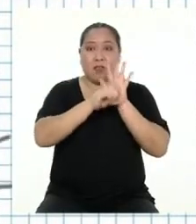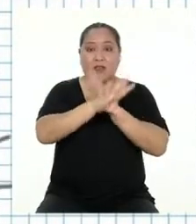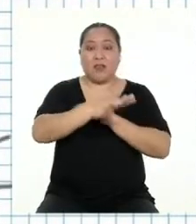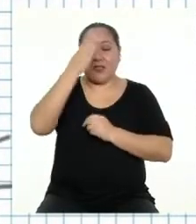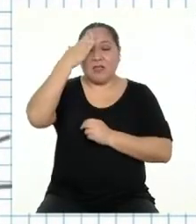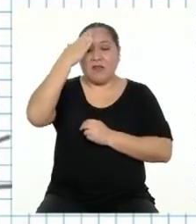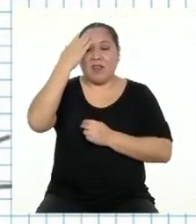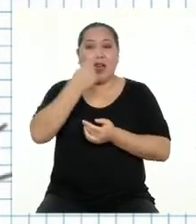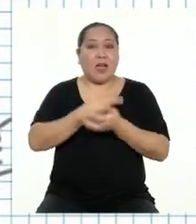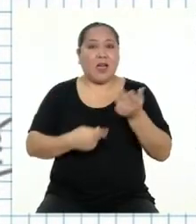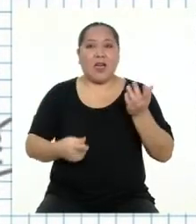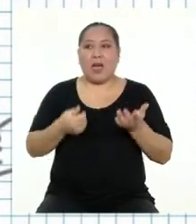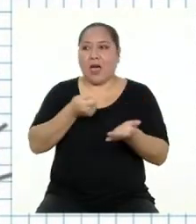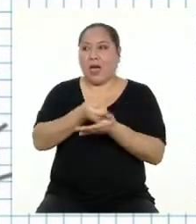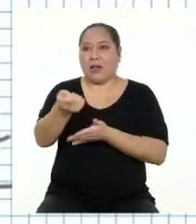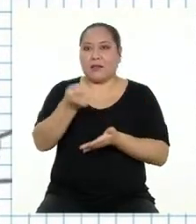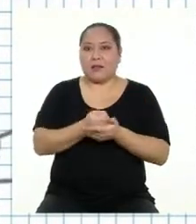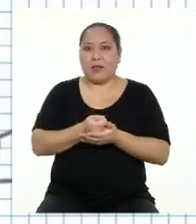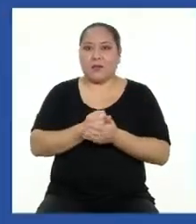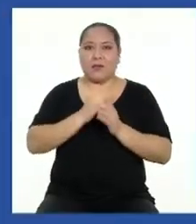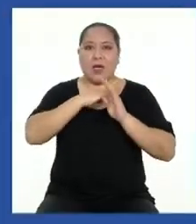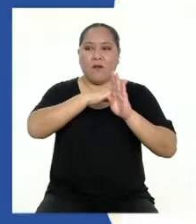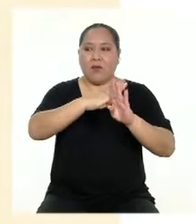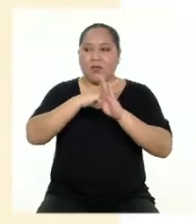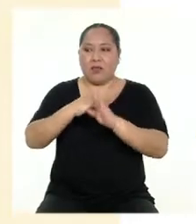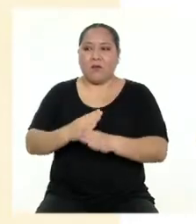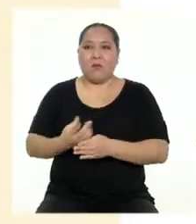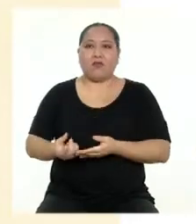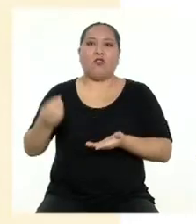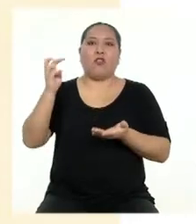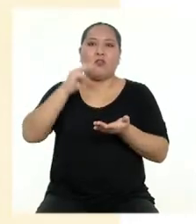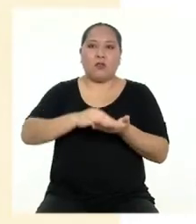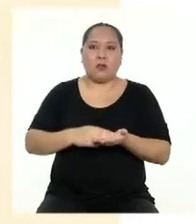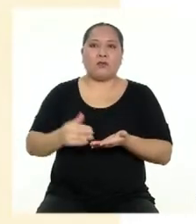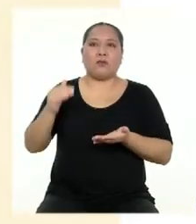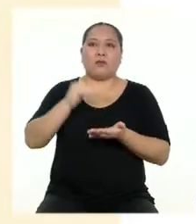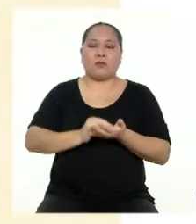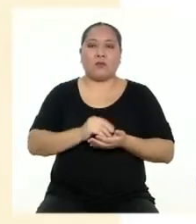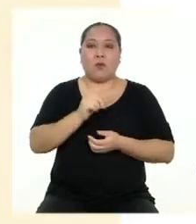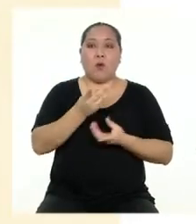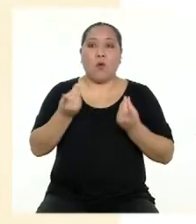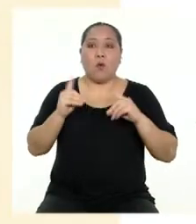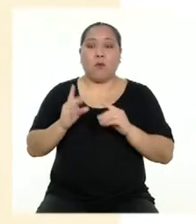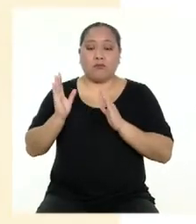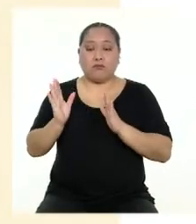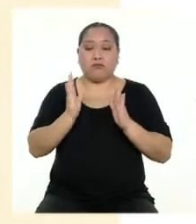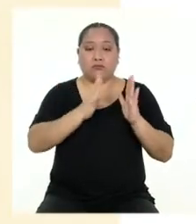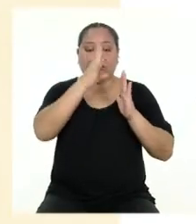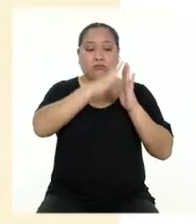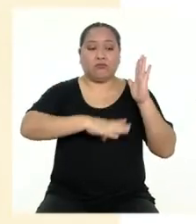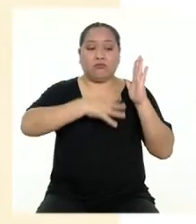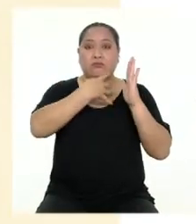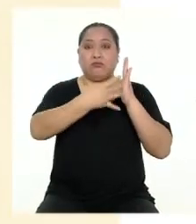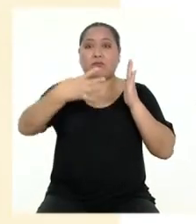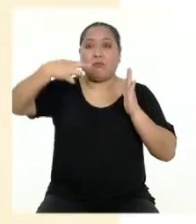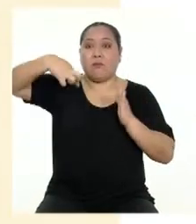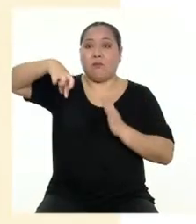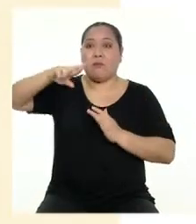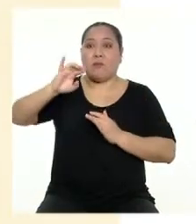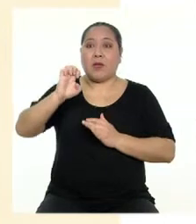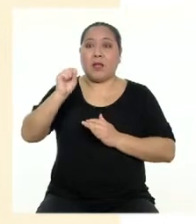nos medimos y evitamos sobreendeudarnos. Es verdad. Al hacer un presupuesto familiar podemos visualizar cuánto es